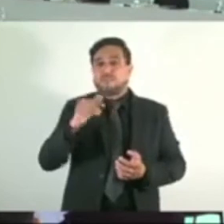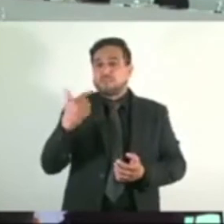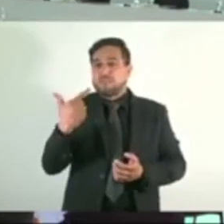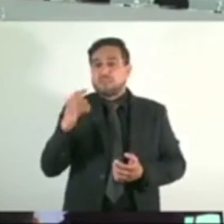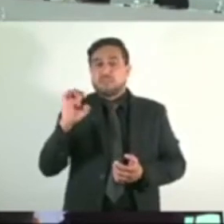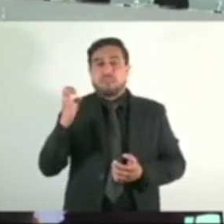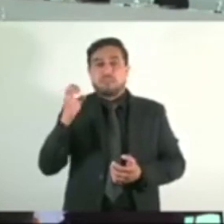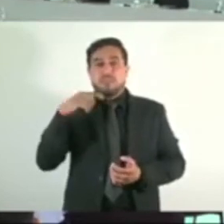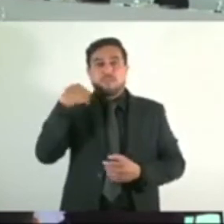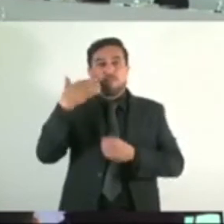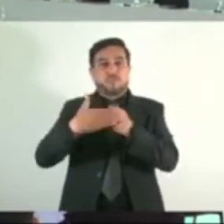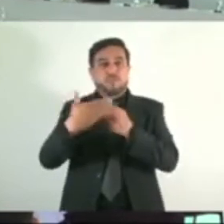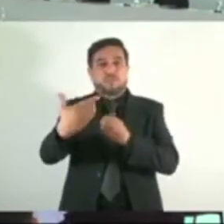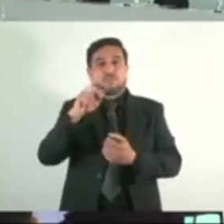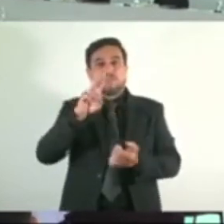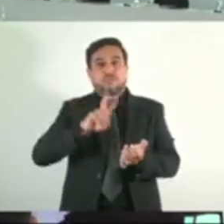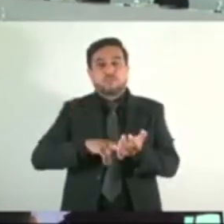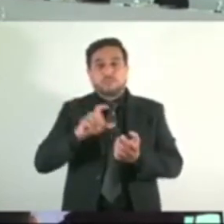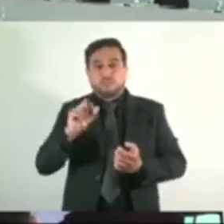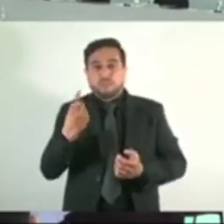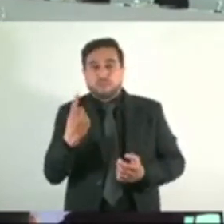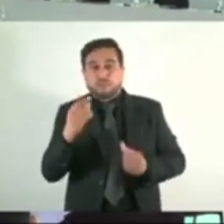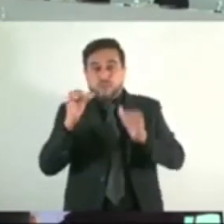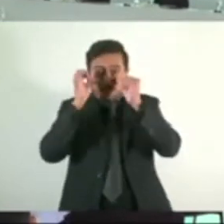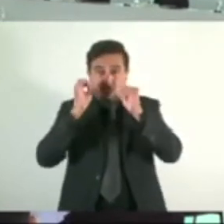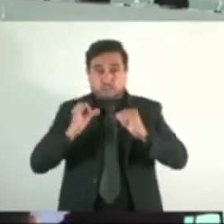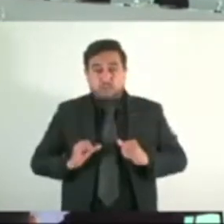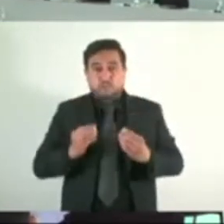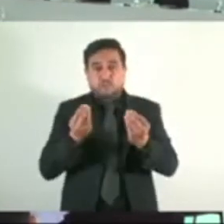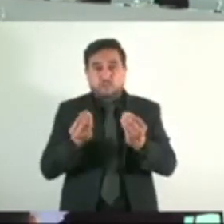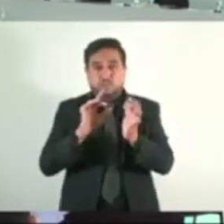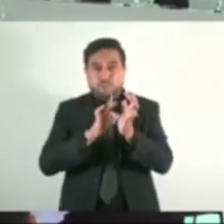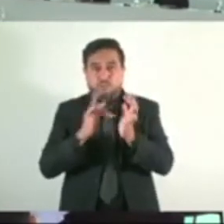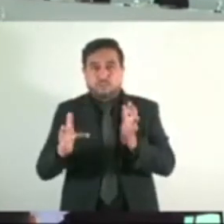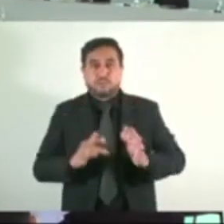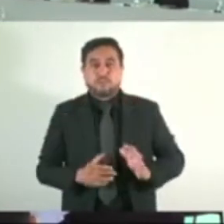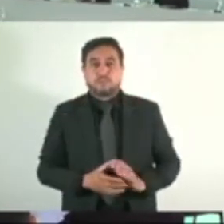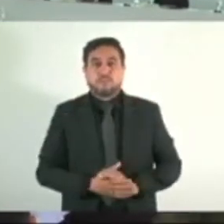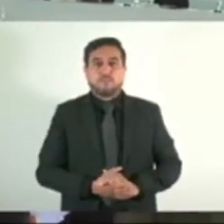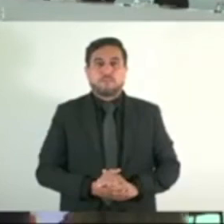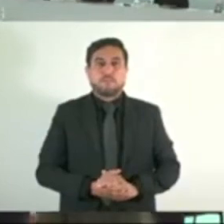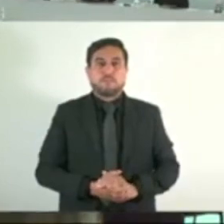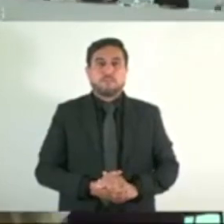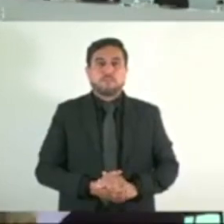enero del año 2021. Por su atención, muchísimas gracias.